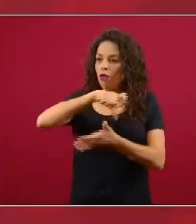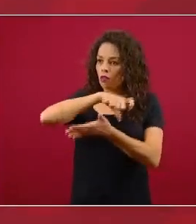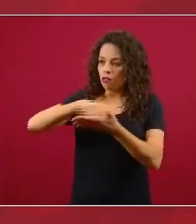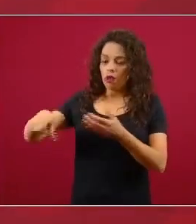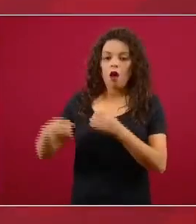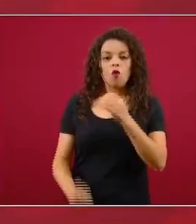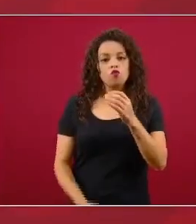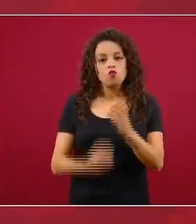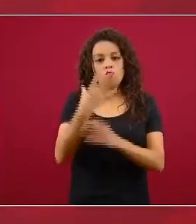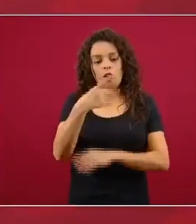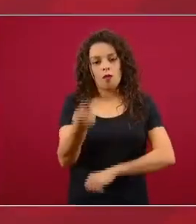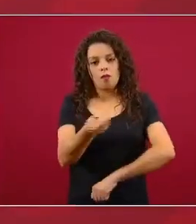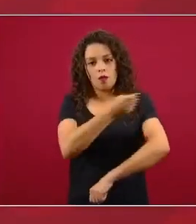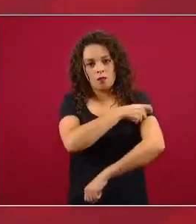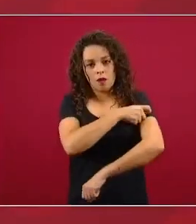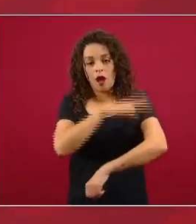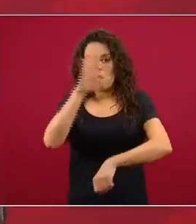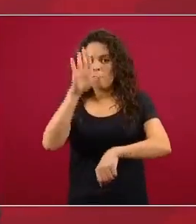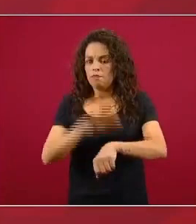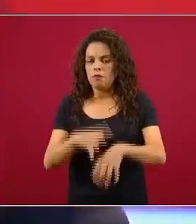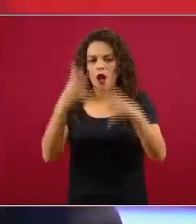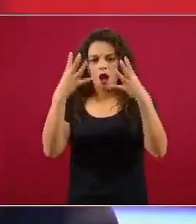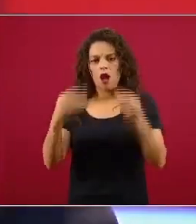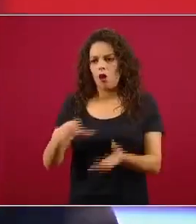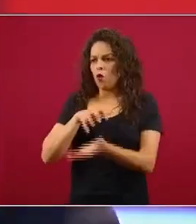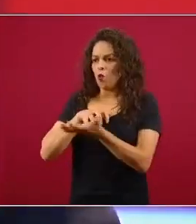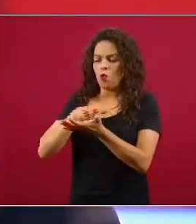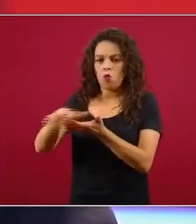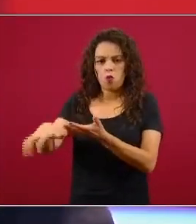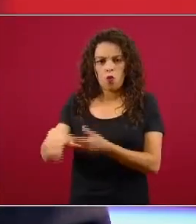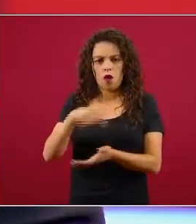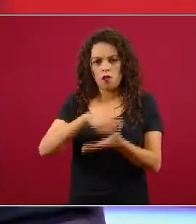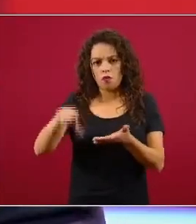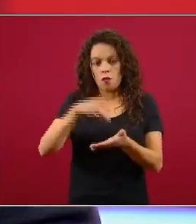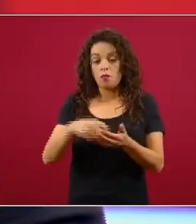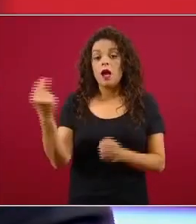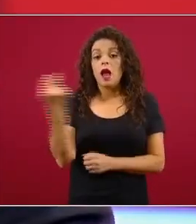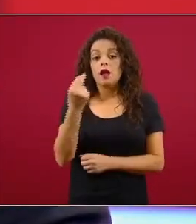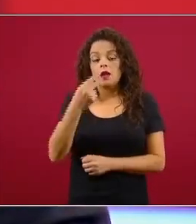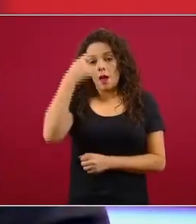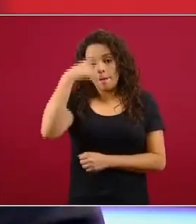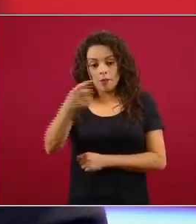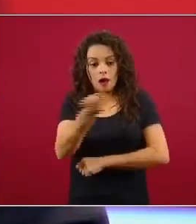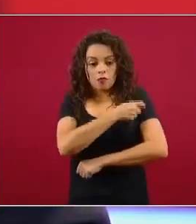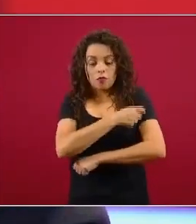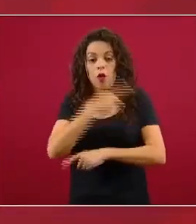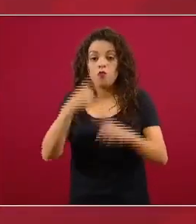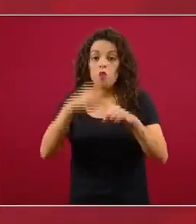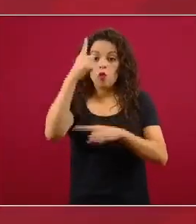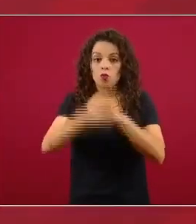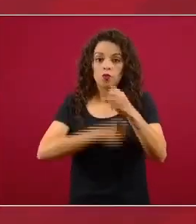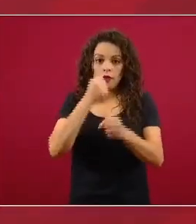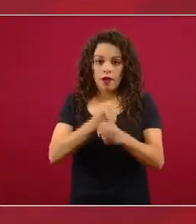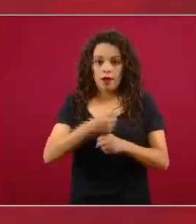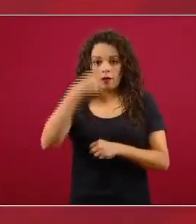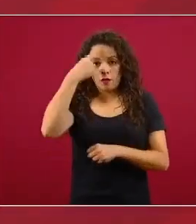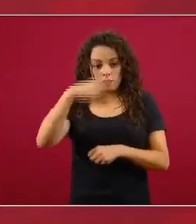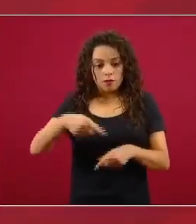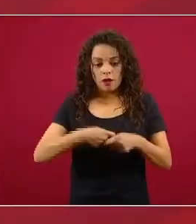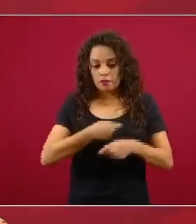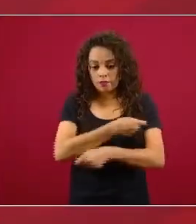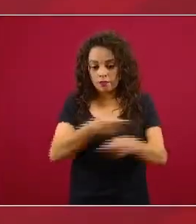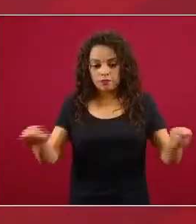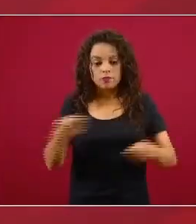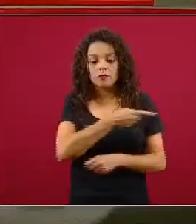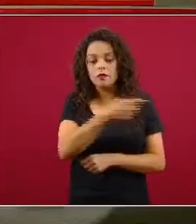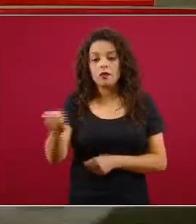dotación en cantidades mayores a la necesidad anual para satisfacer precisamente a quienes se hayan quedado sin ello.